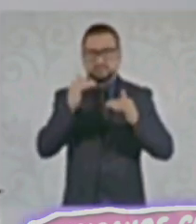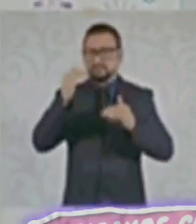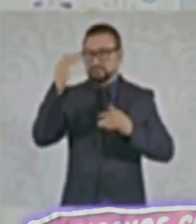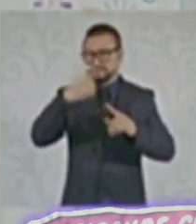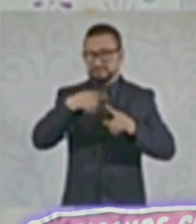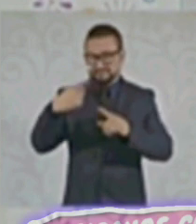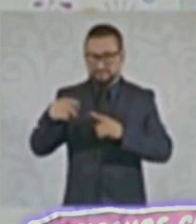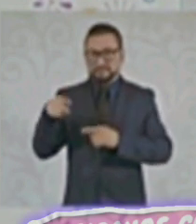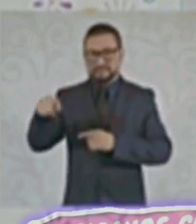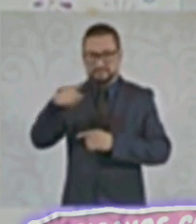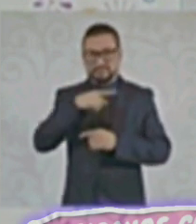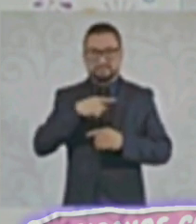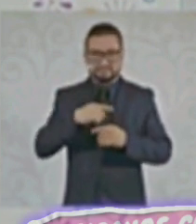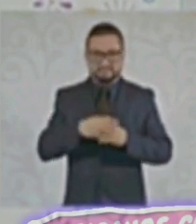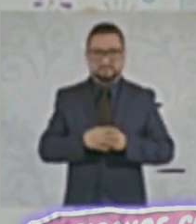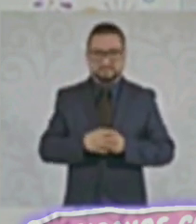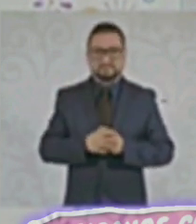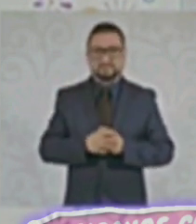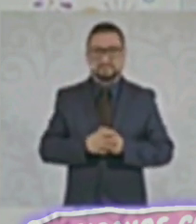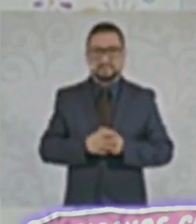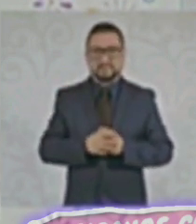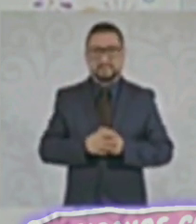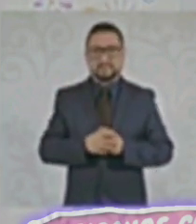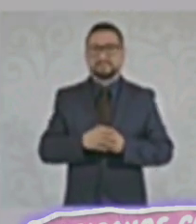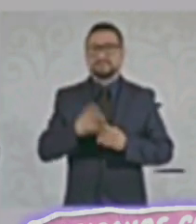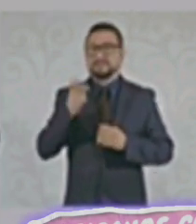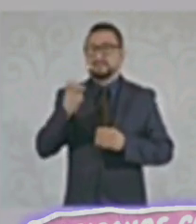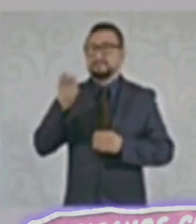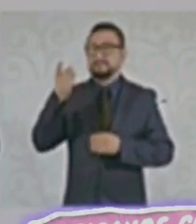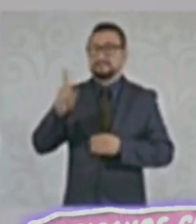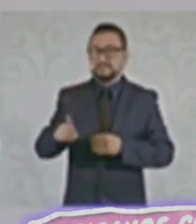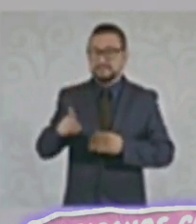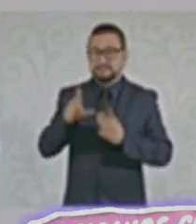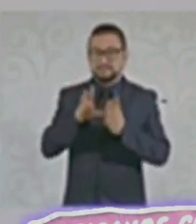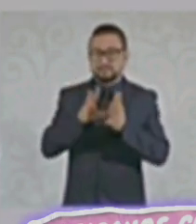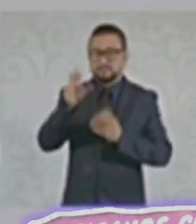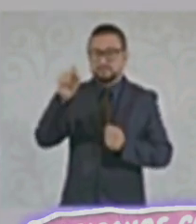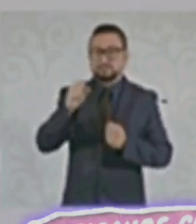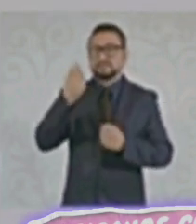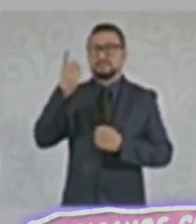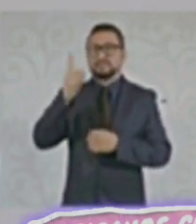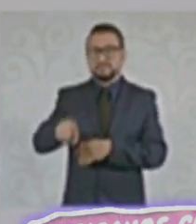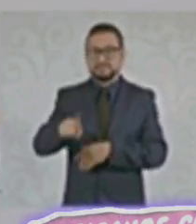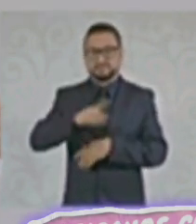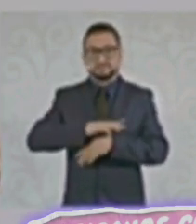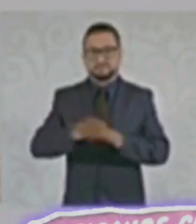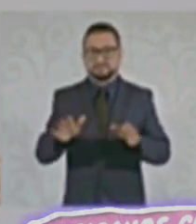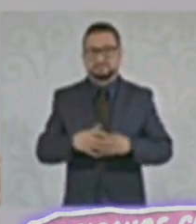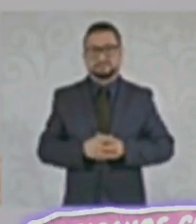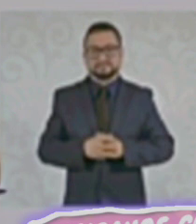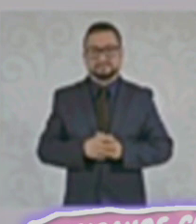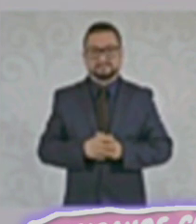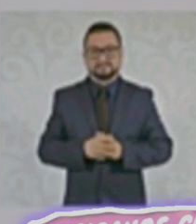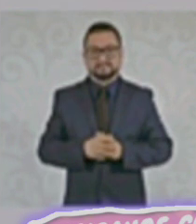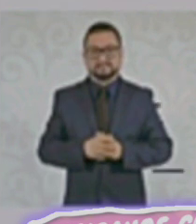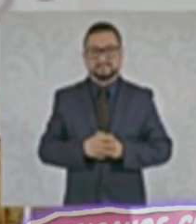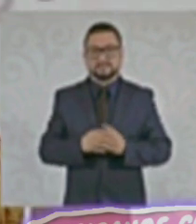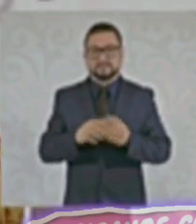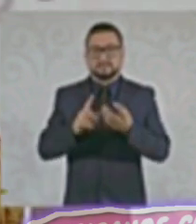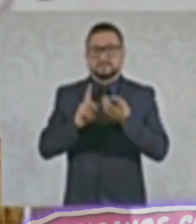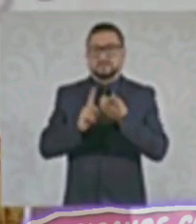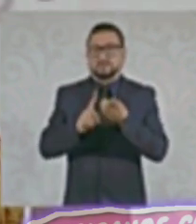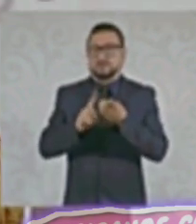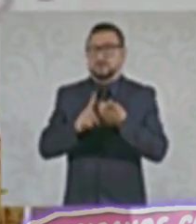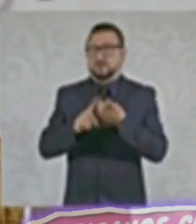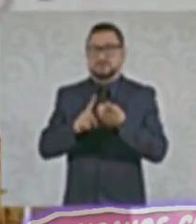ministros, o magistrados y jueces. Es un mandato constitucional. ¿De dónde